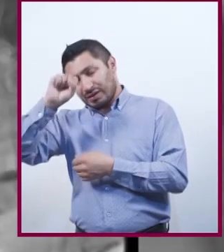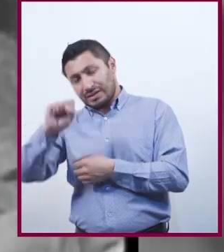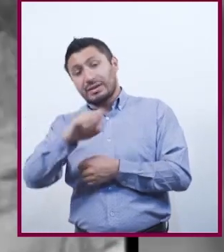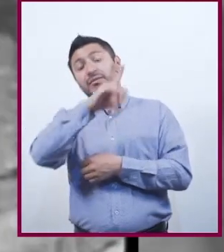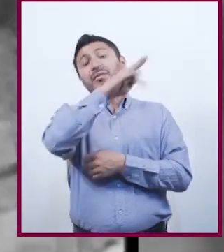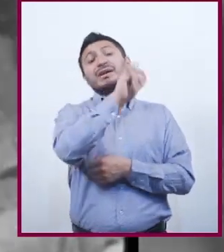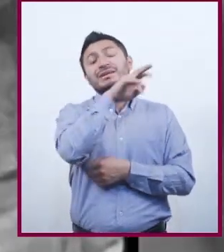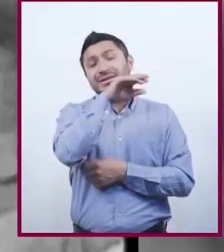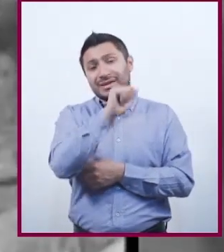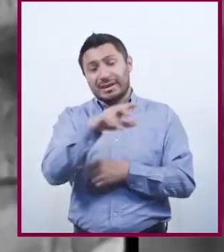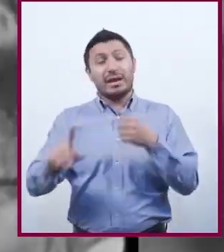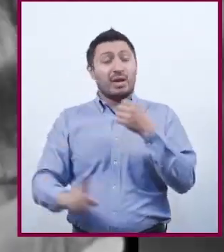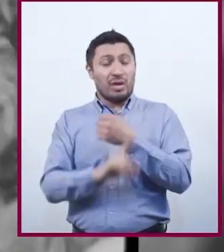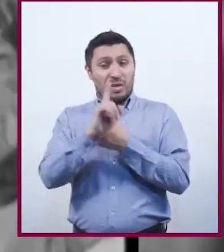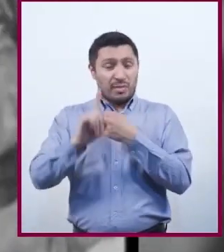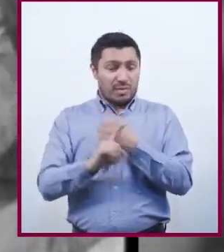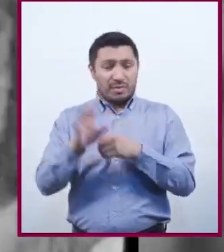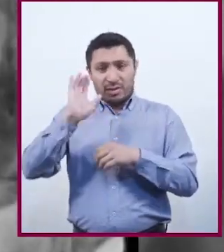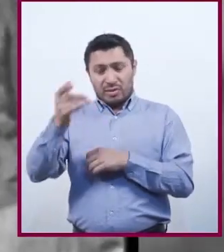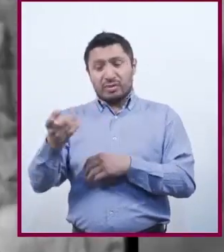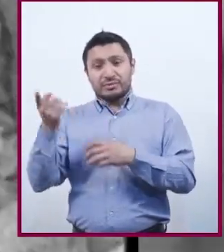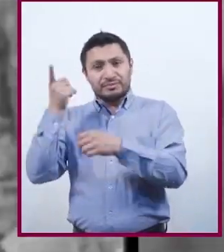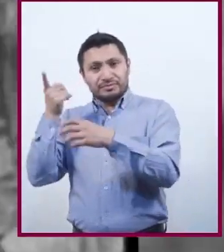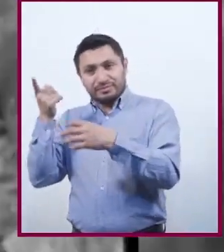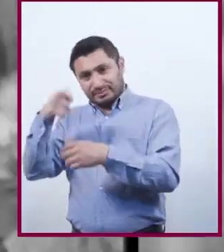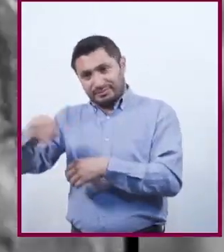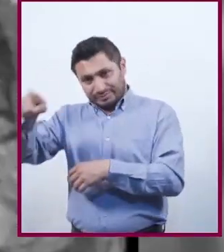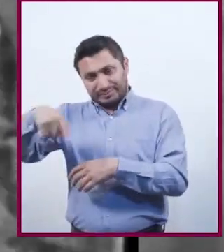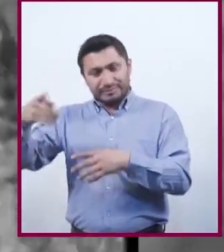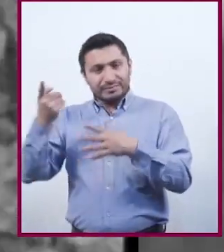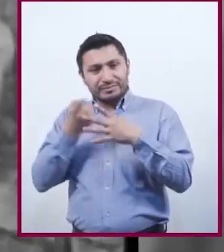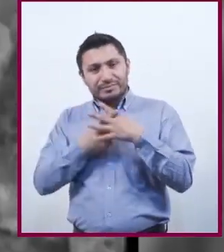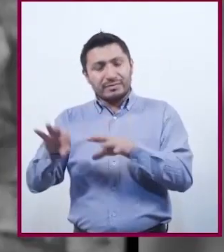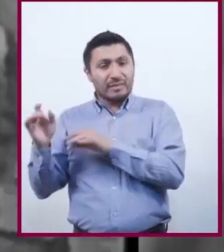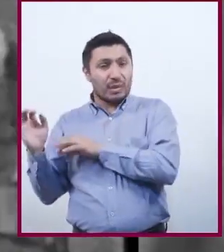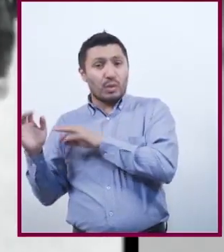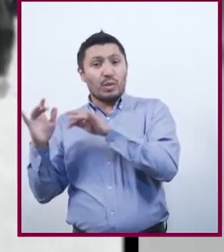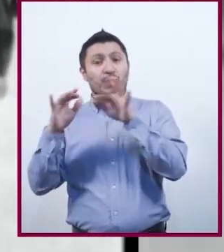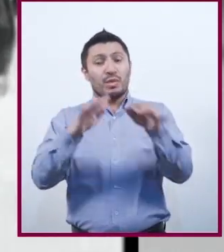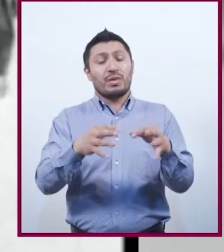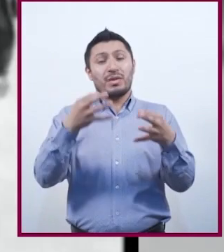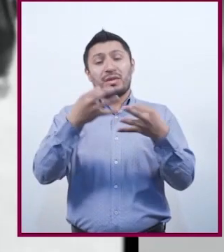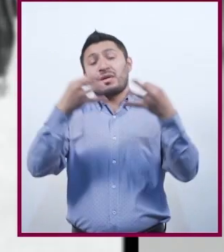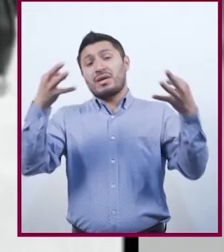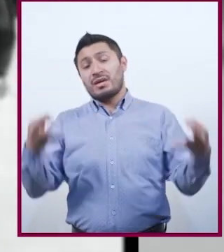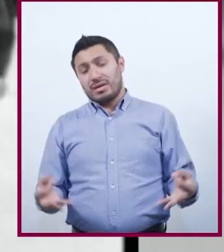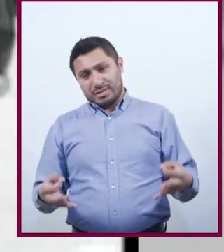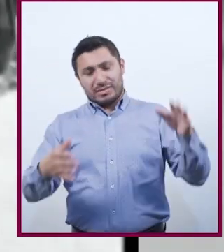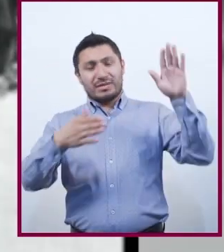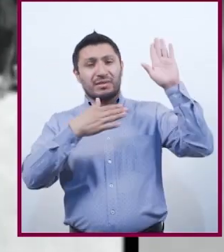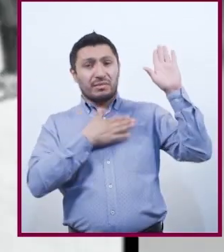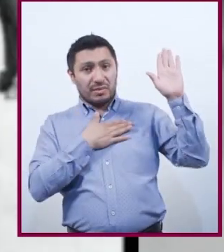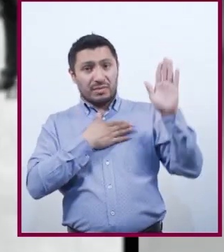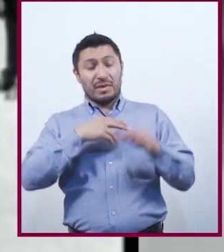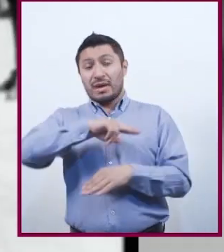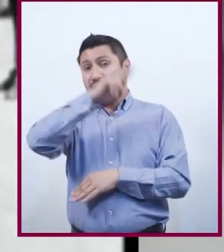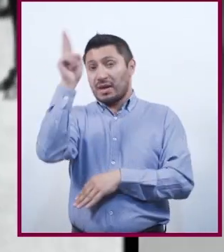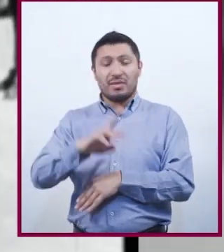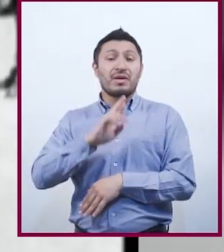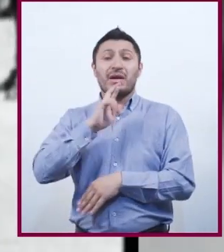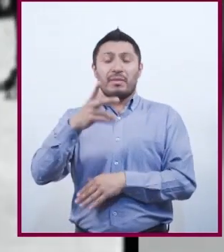entre sionistas y palestinos estalla cuando los primeros comienzan a literalmente colonizar la tierra